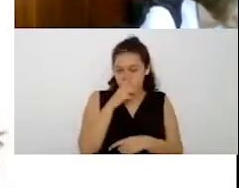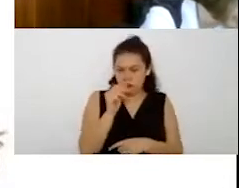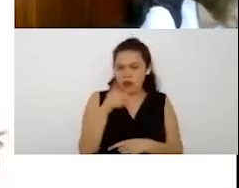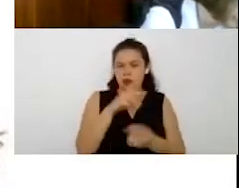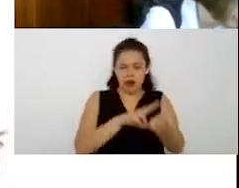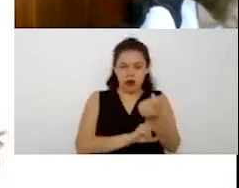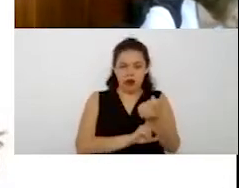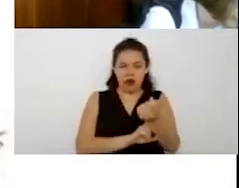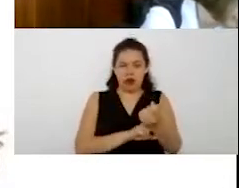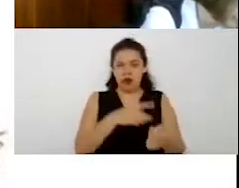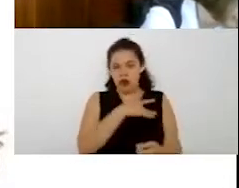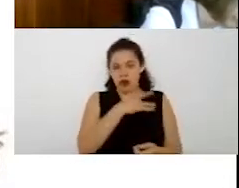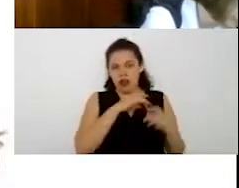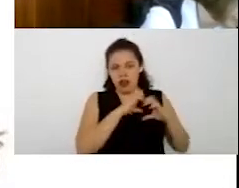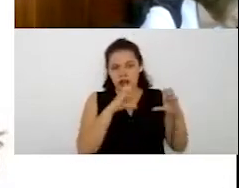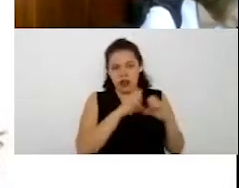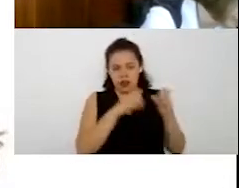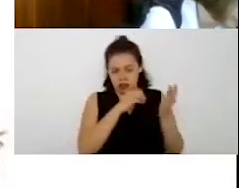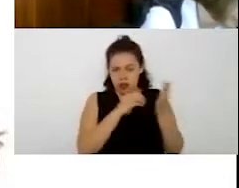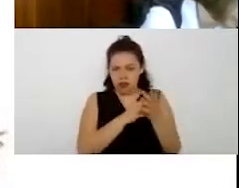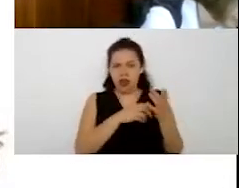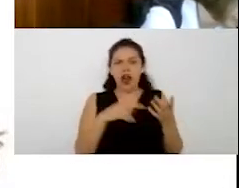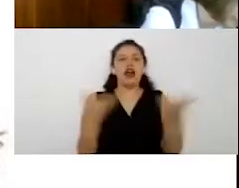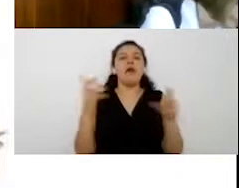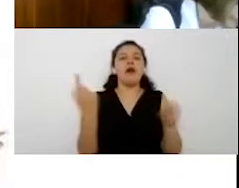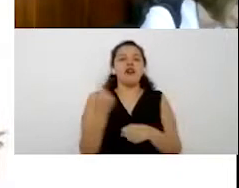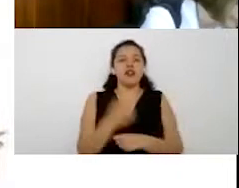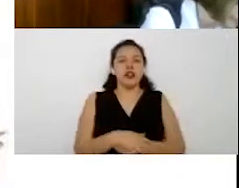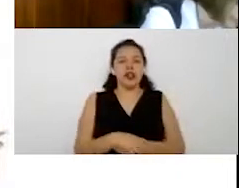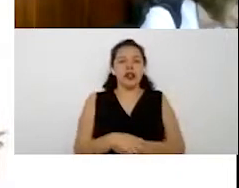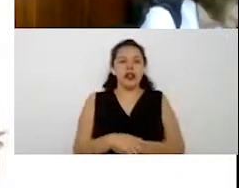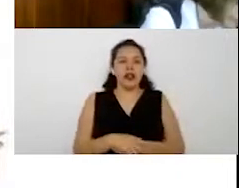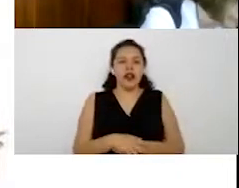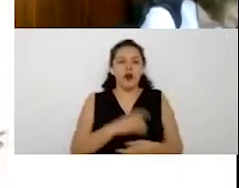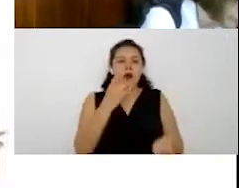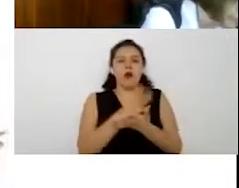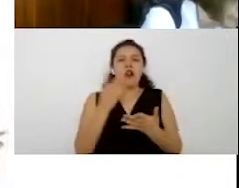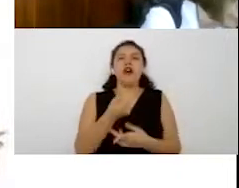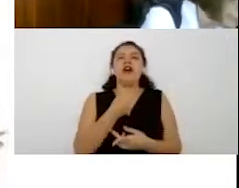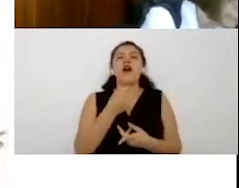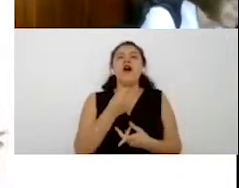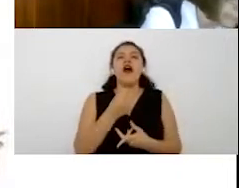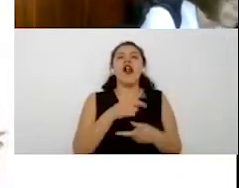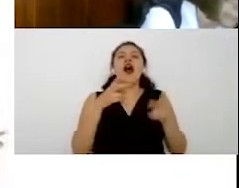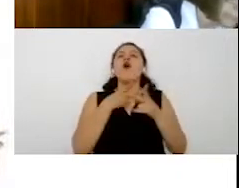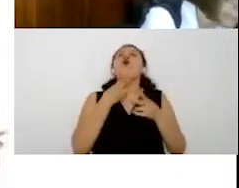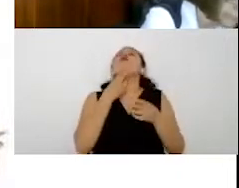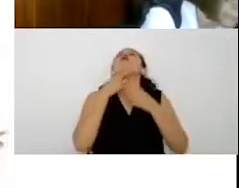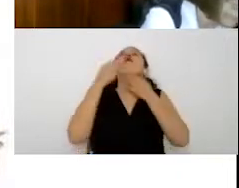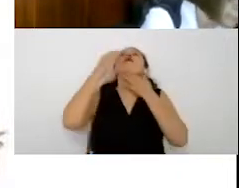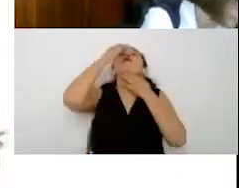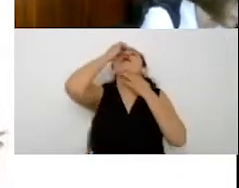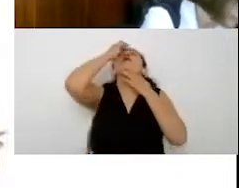pulso, lo que se procede a hacer es simplemente abrir la vía aérea, que es lo que comenta. ¿Recuerdan? Los